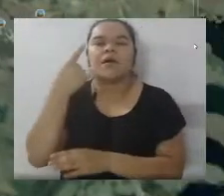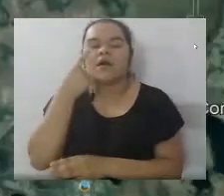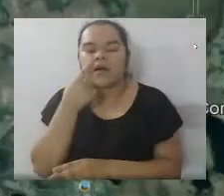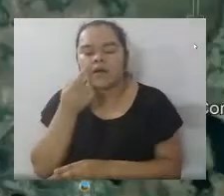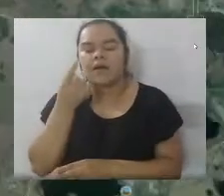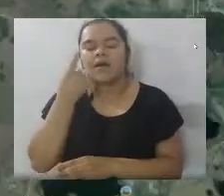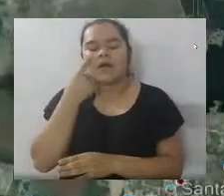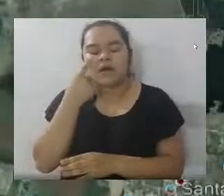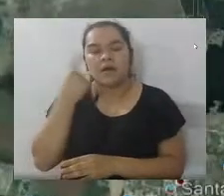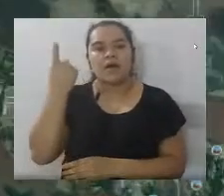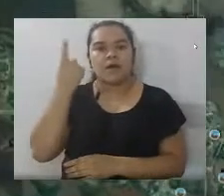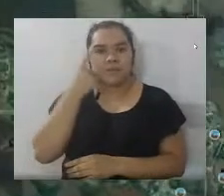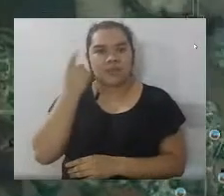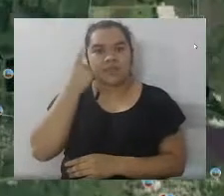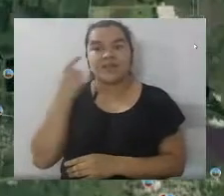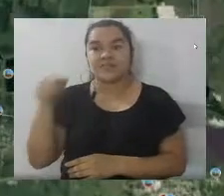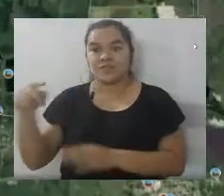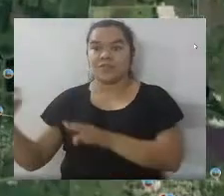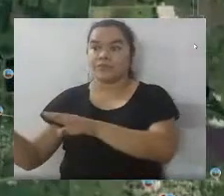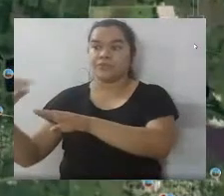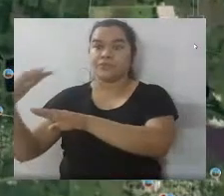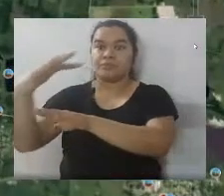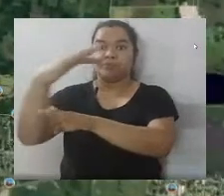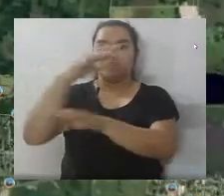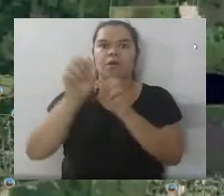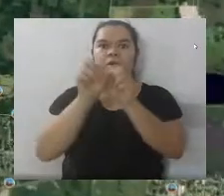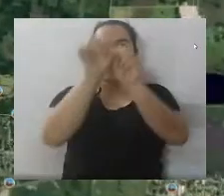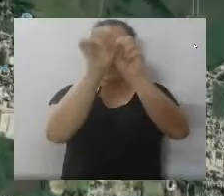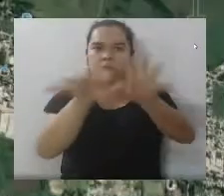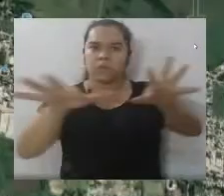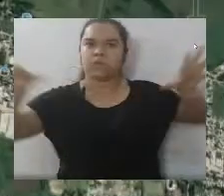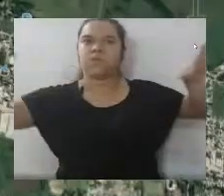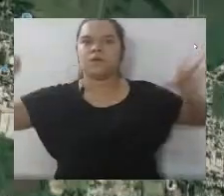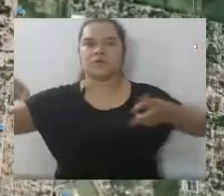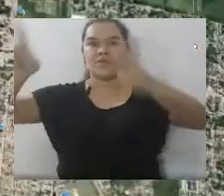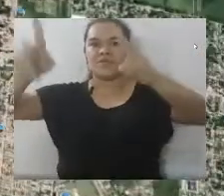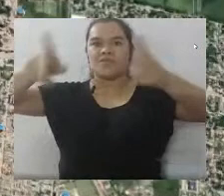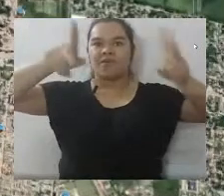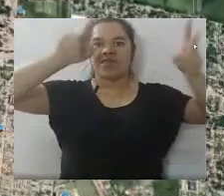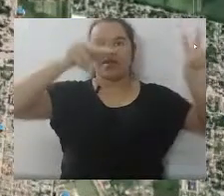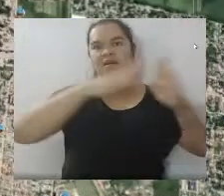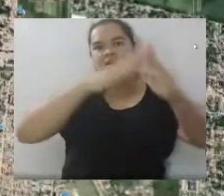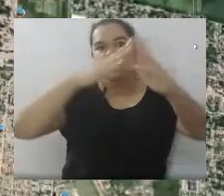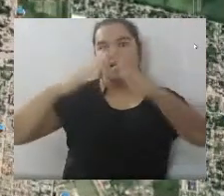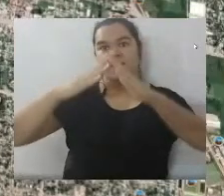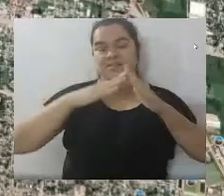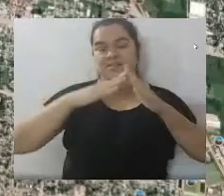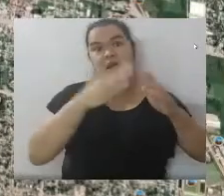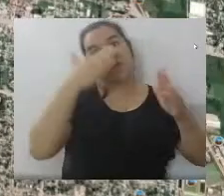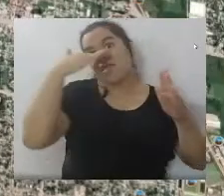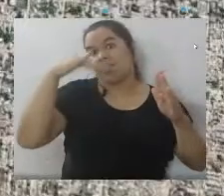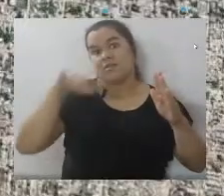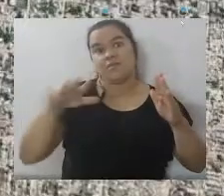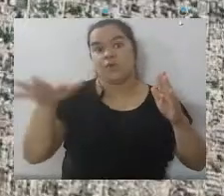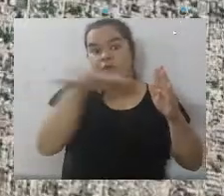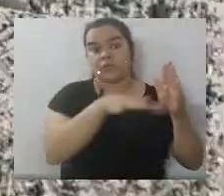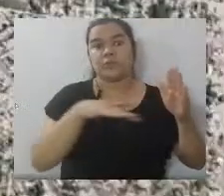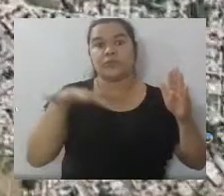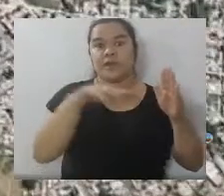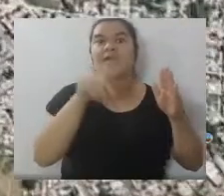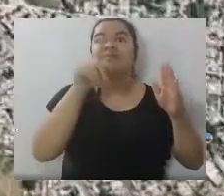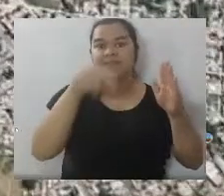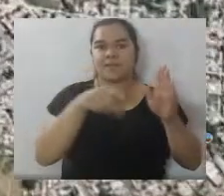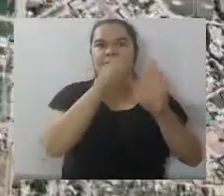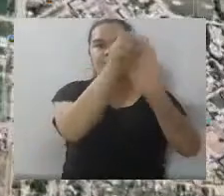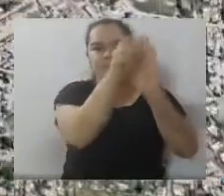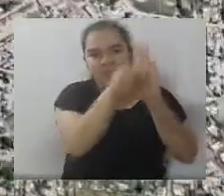Finalmente, la energía llega a las ciudades. En la ciudad, esa energía luego debe ser distribuida.